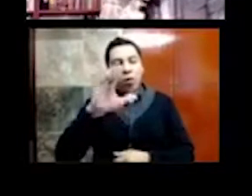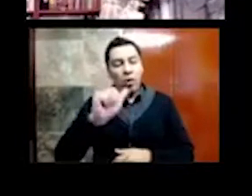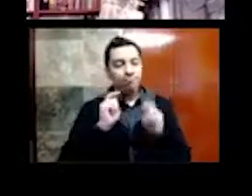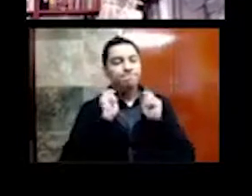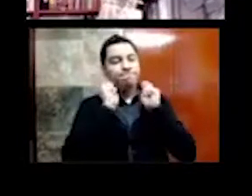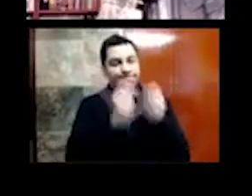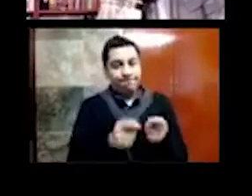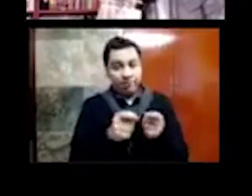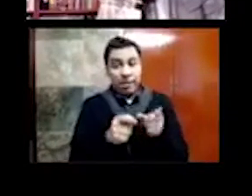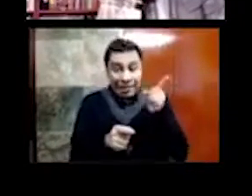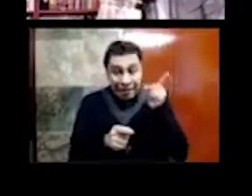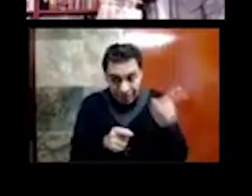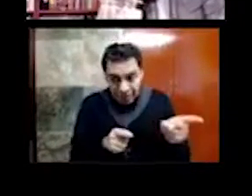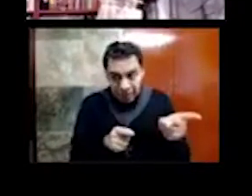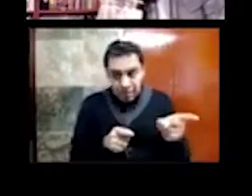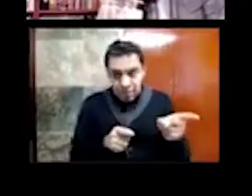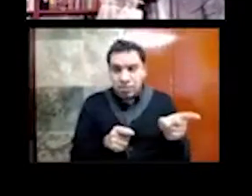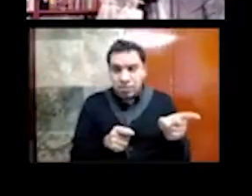señor Chimalpopoca